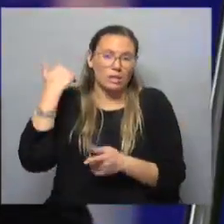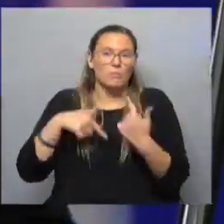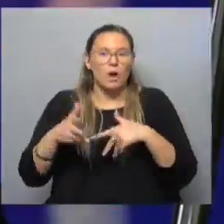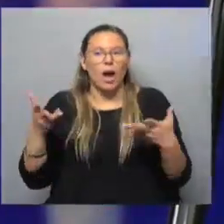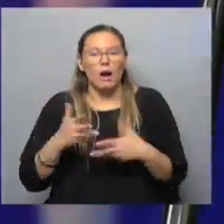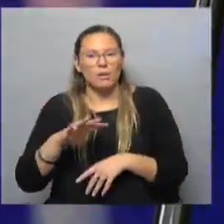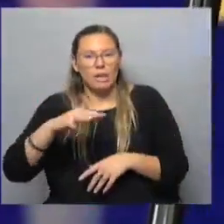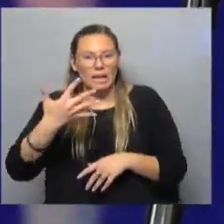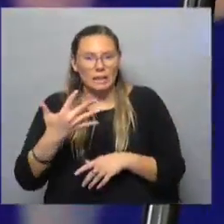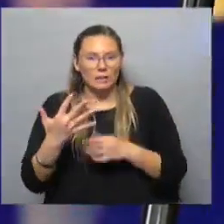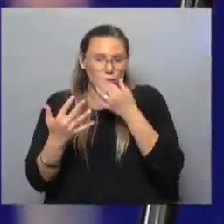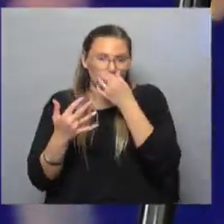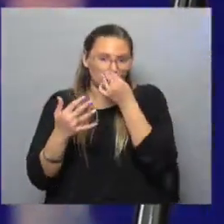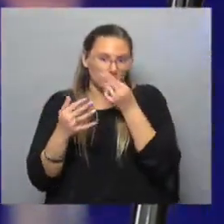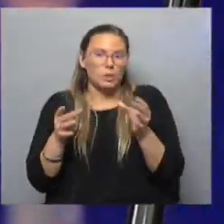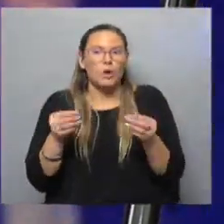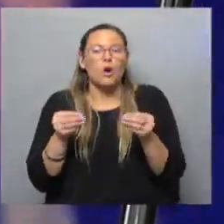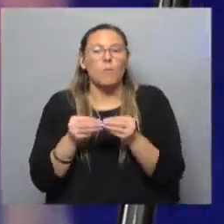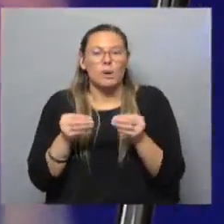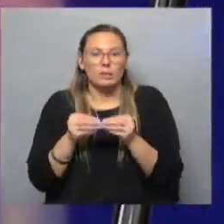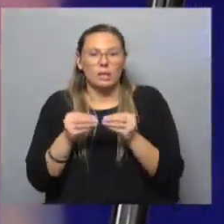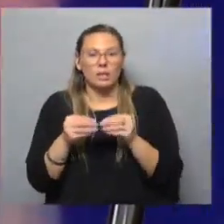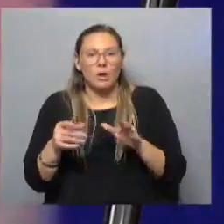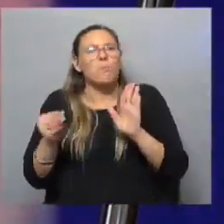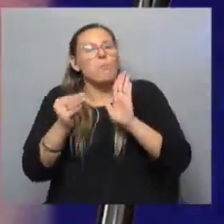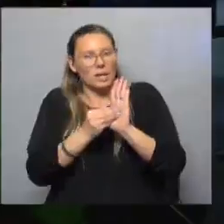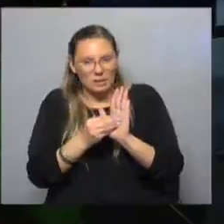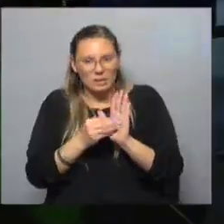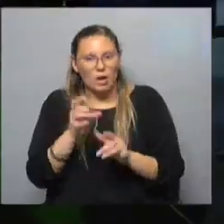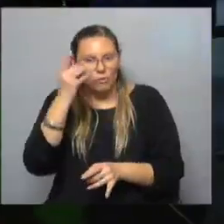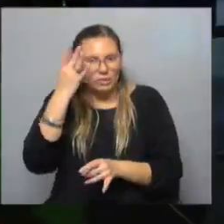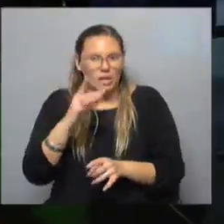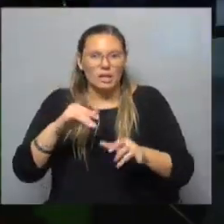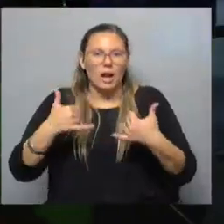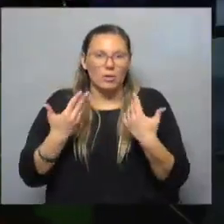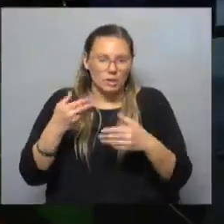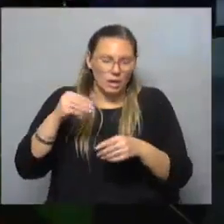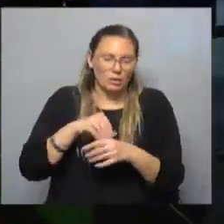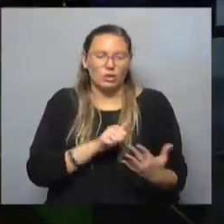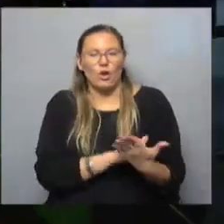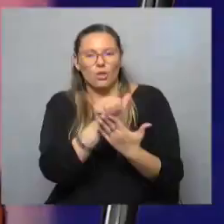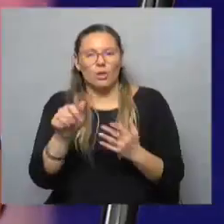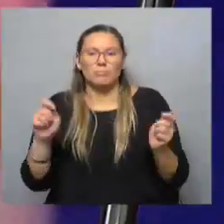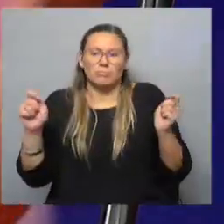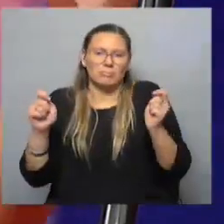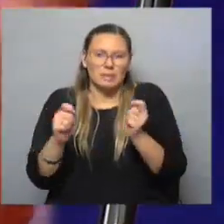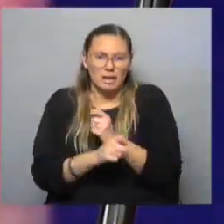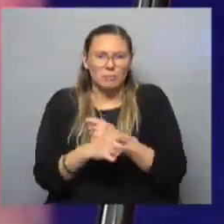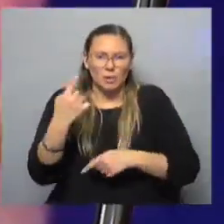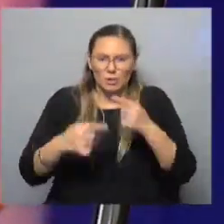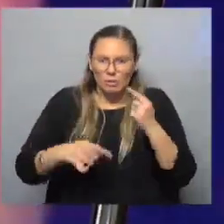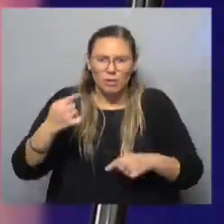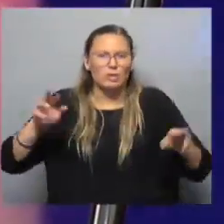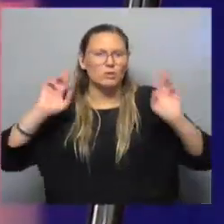ya es el quinto Stone. Formalizamos, lo pusimos planilla y ahora ya es parte de todo el espectáculo y con eso cambió un montón, pila de cosas,